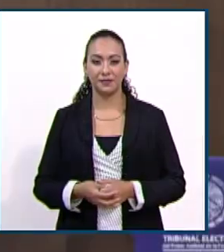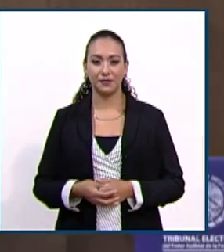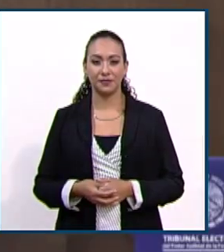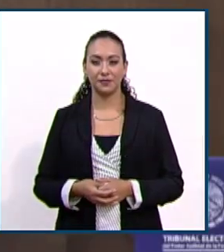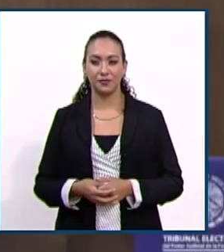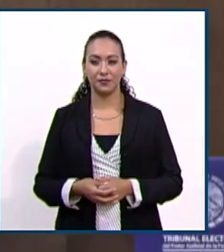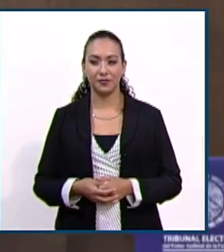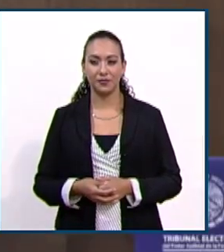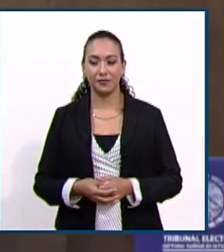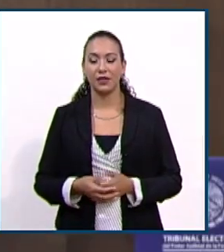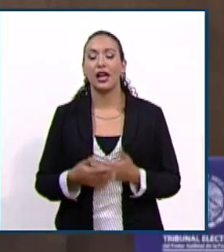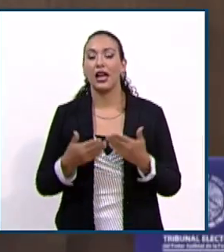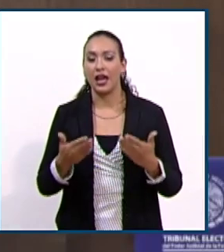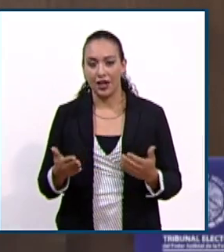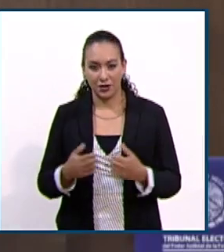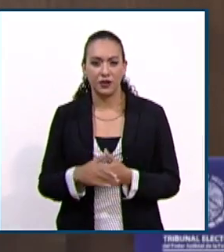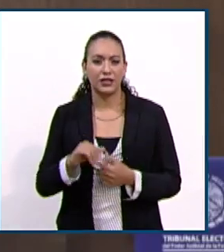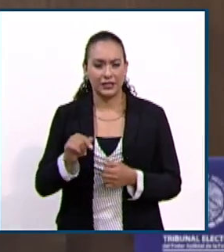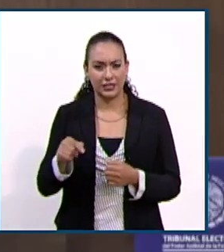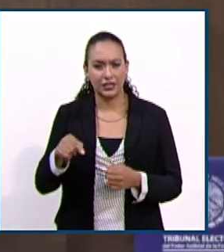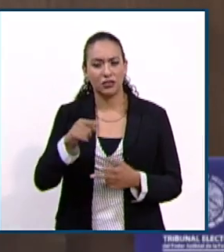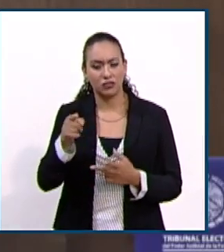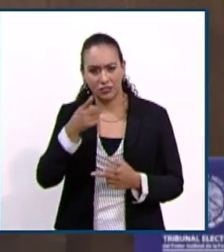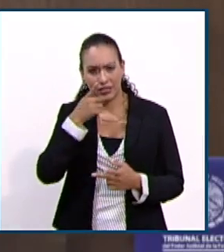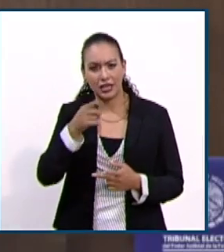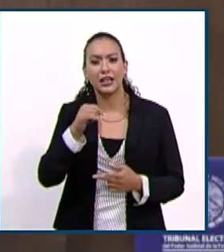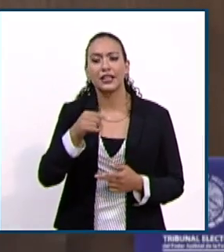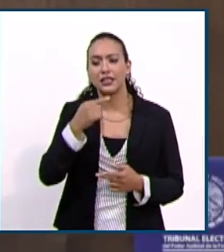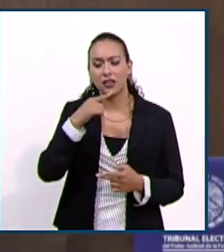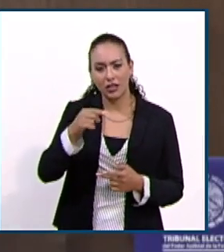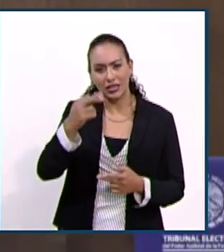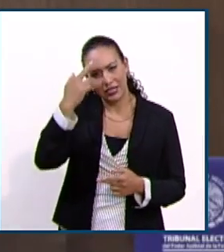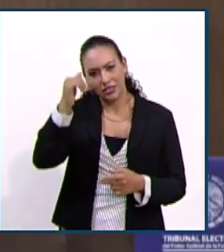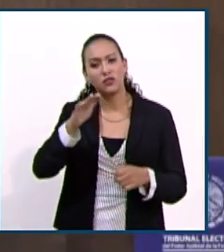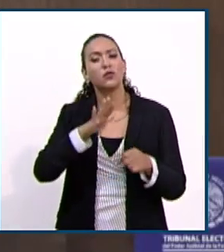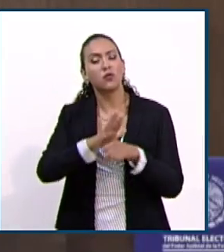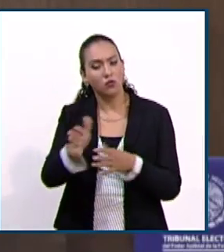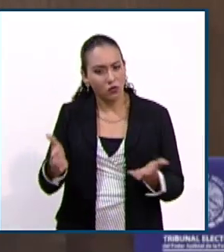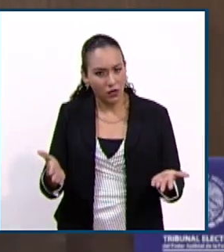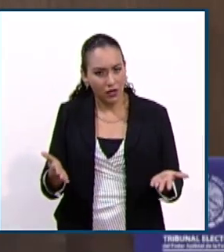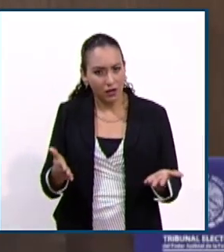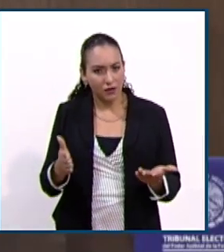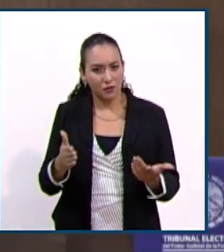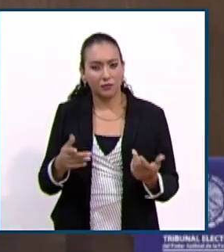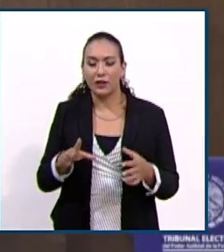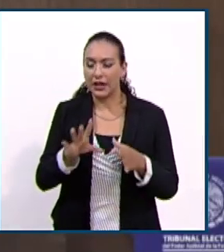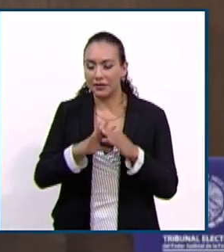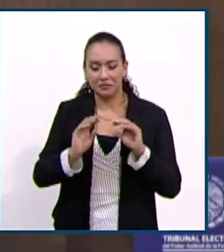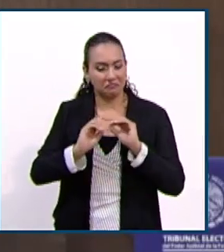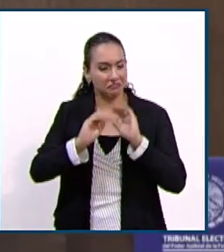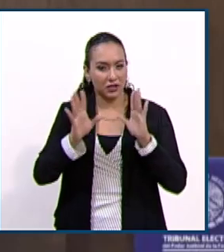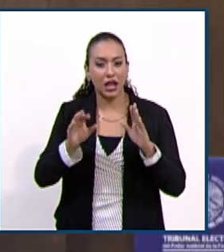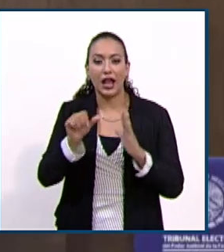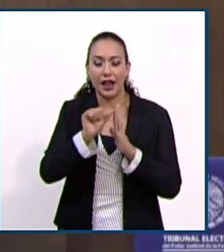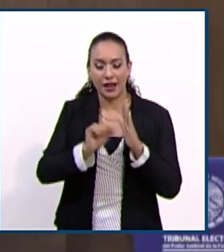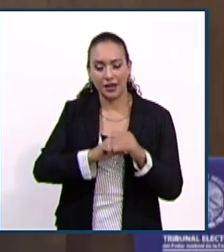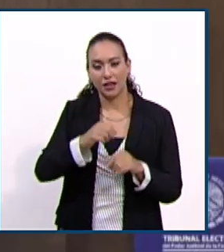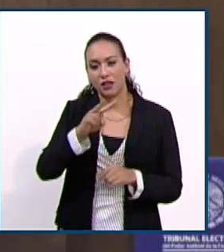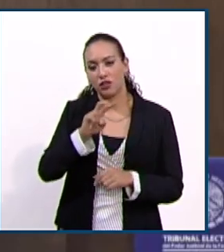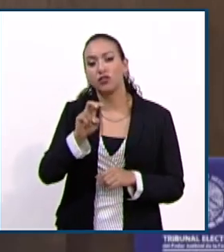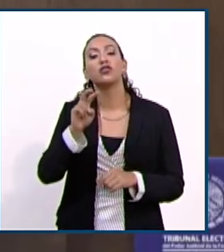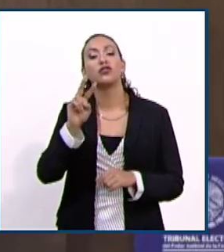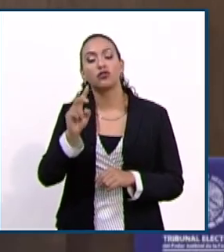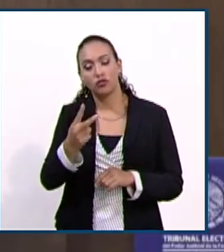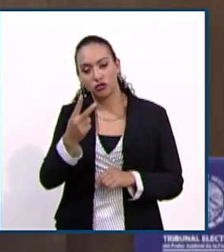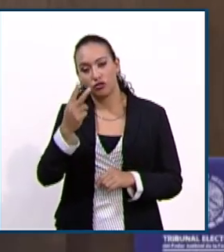La autoridad instructora admitió y emplazó al denunciado fundamentándose de forma genérica y ambigua en el artículo 280 bis de la